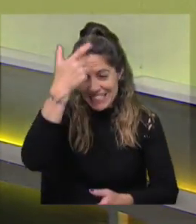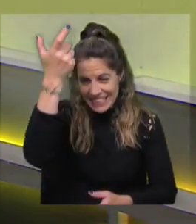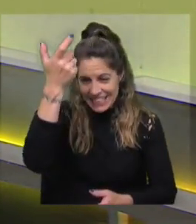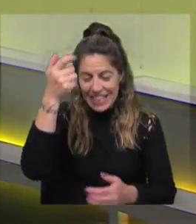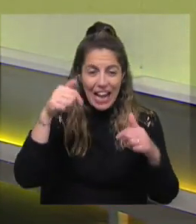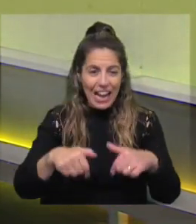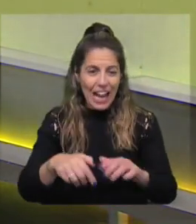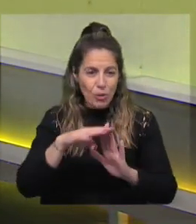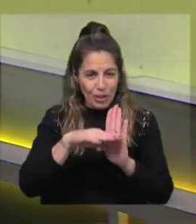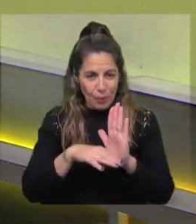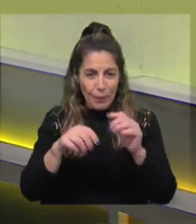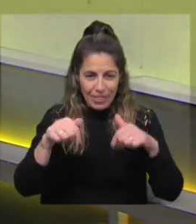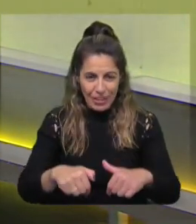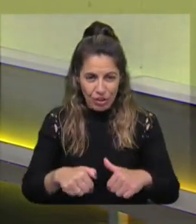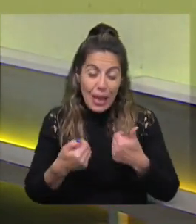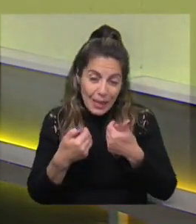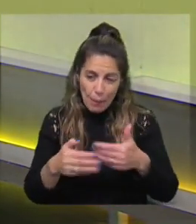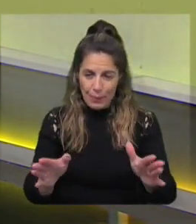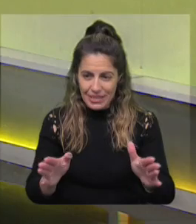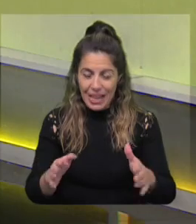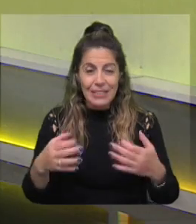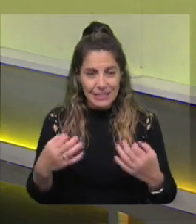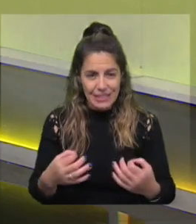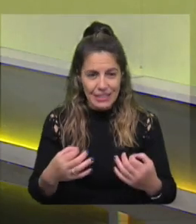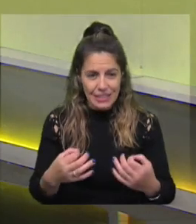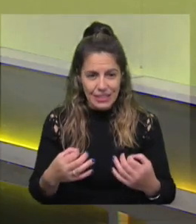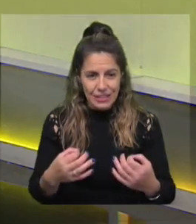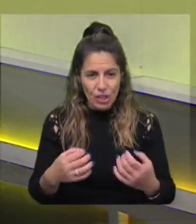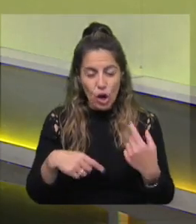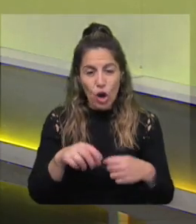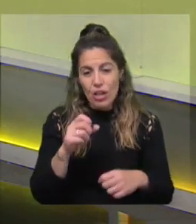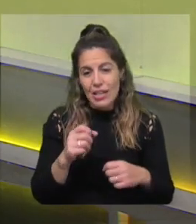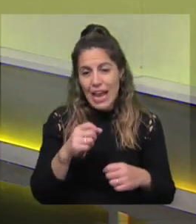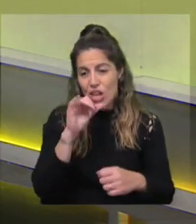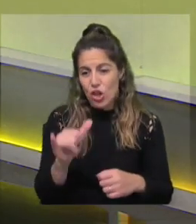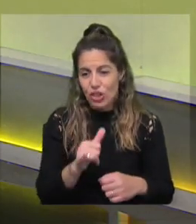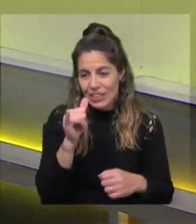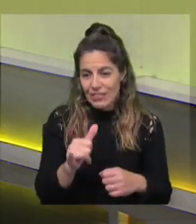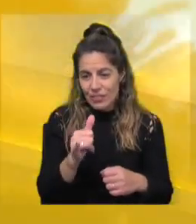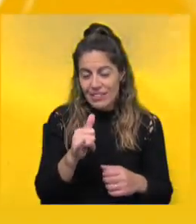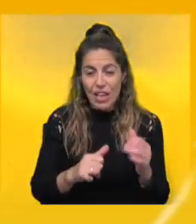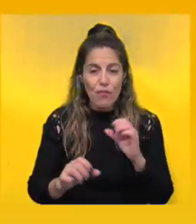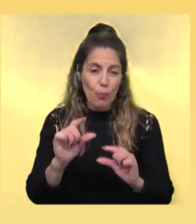en nuestro programa de hoy, que arranca, por supuesto, con el salpicón de noticias científicas.